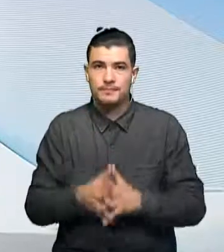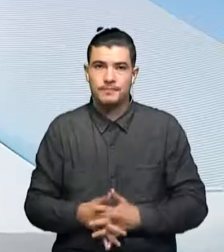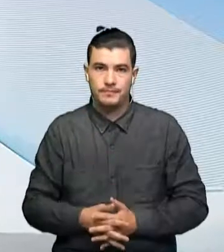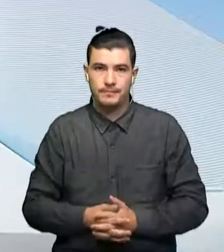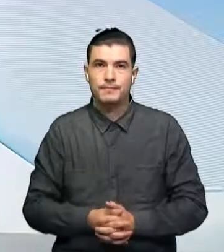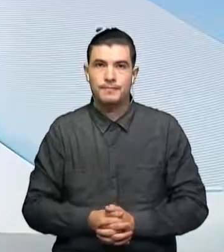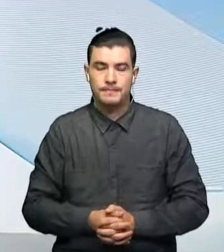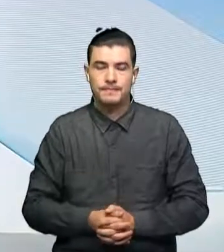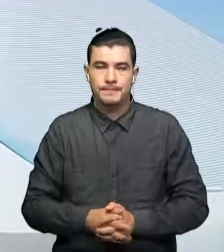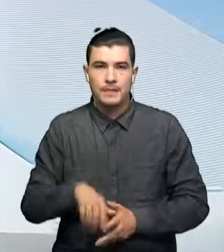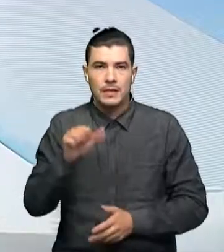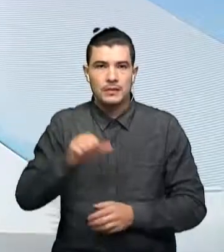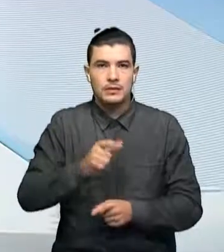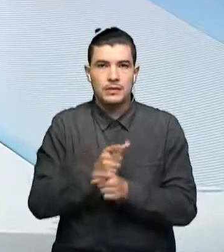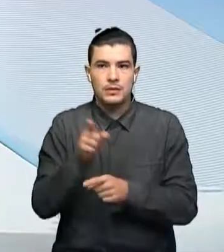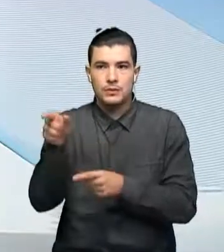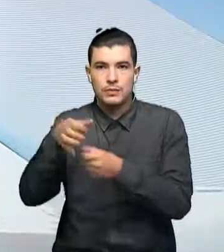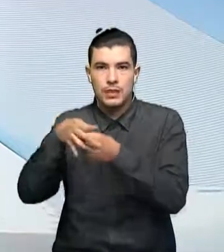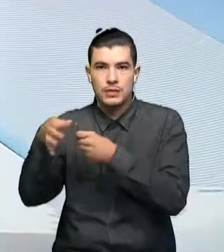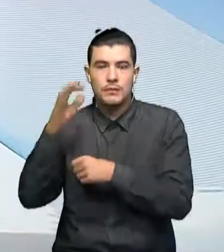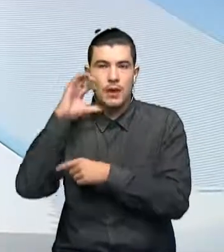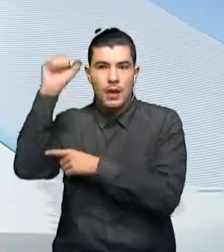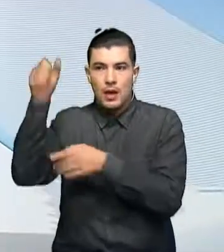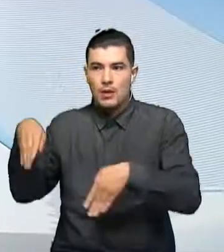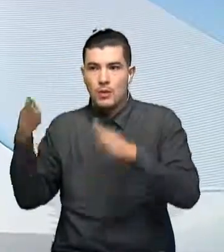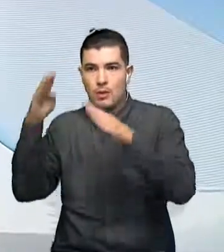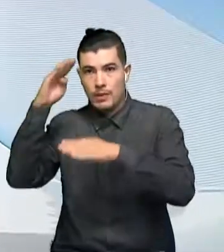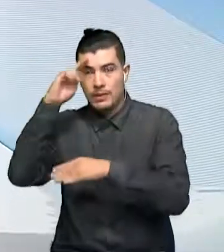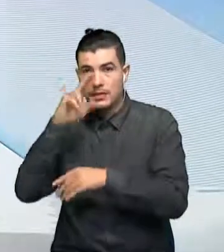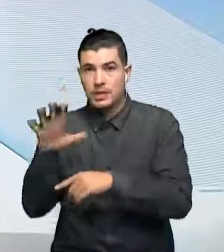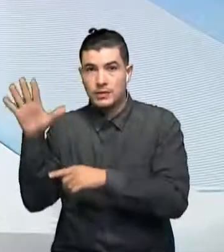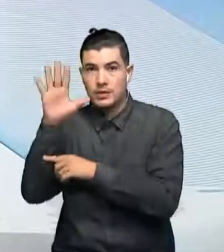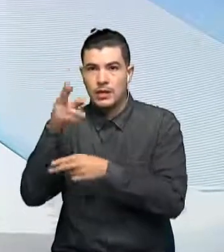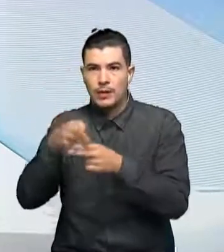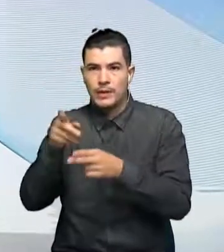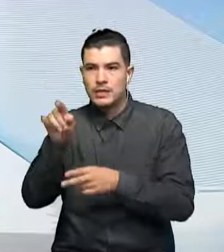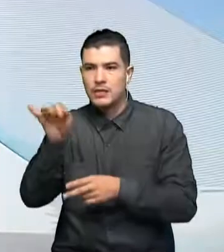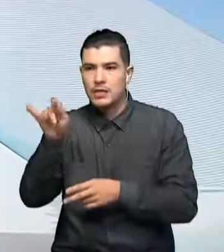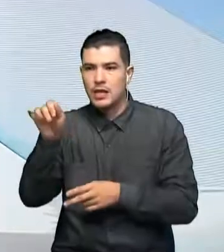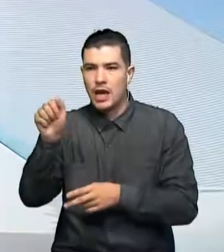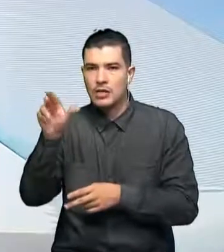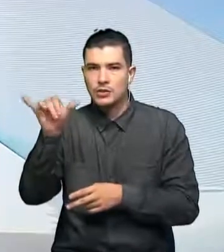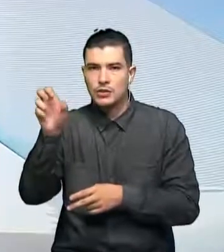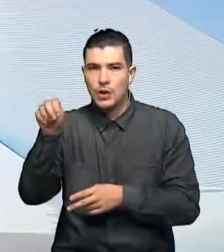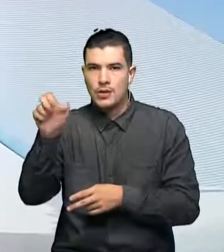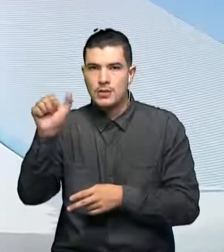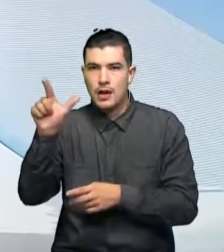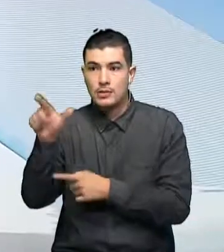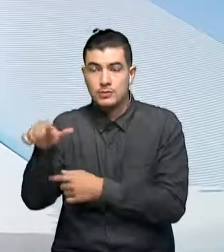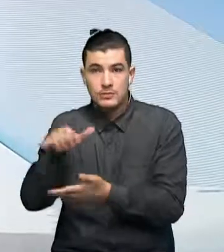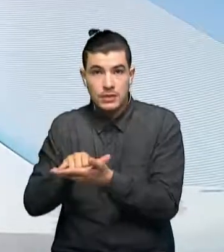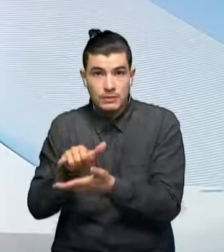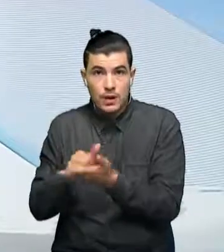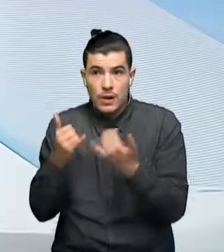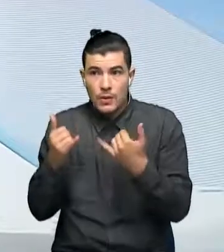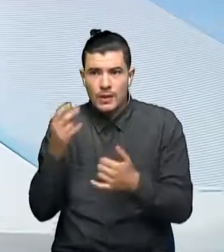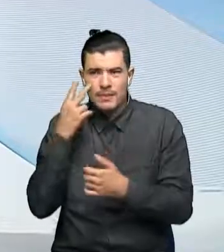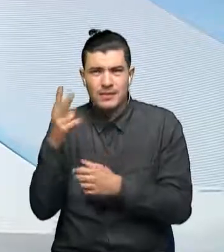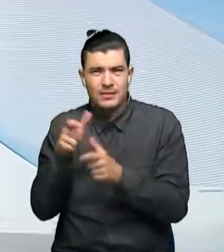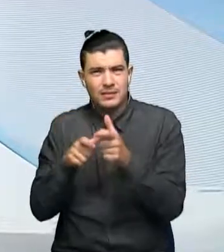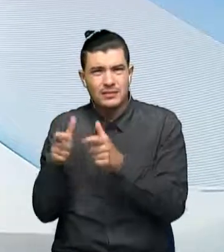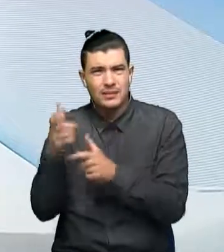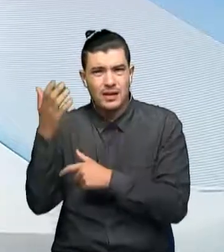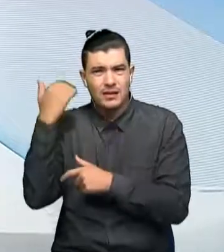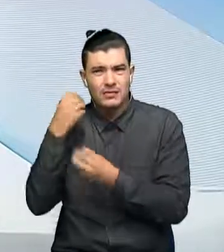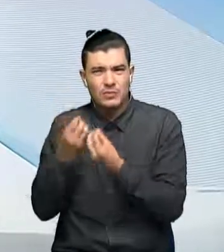y en otras noticias en ocaña se instaló el comando situacional que busca hacerle frente a la ola de inseguridad que se viene registrando durante las